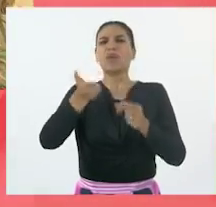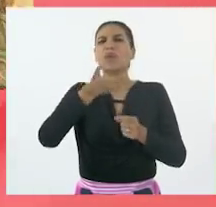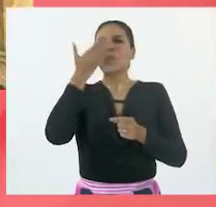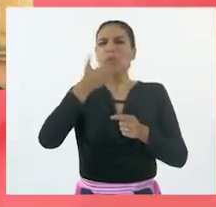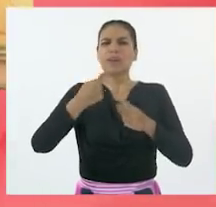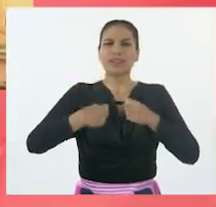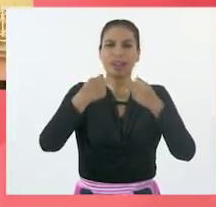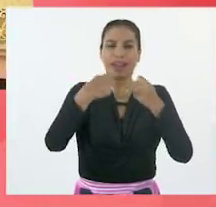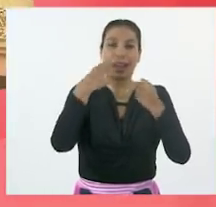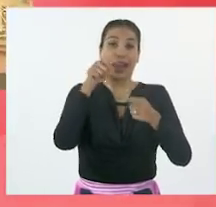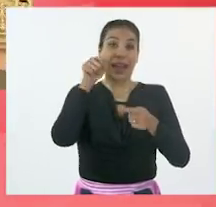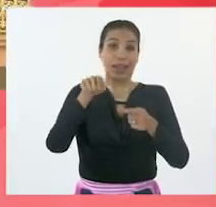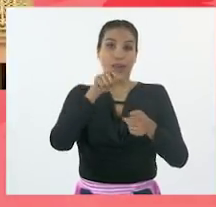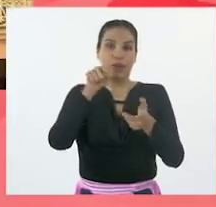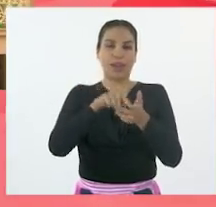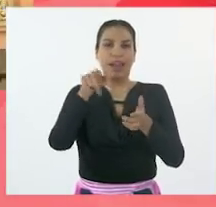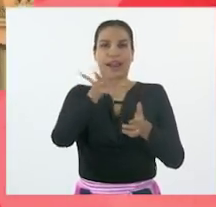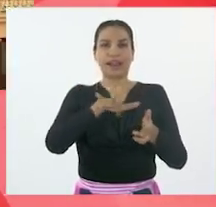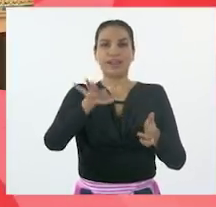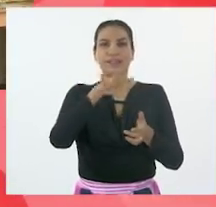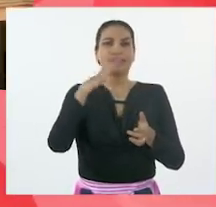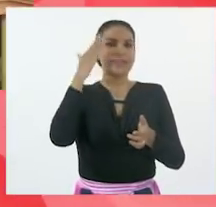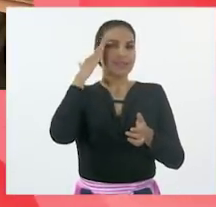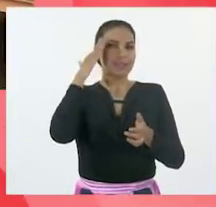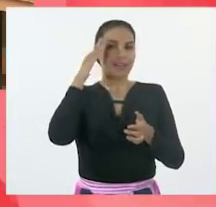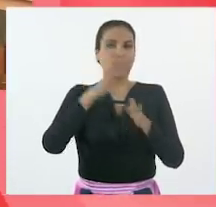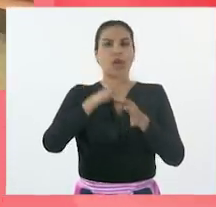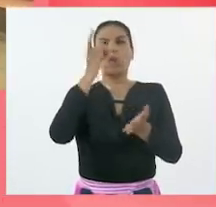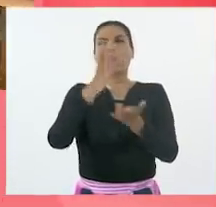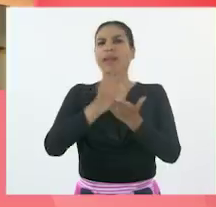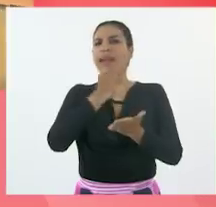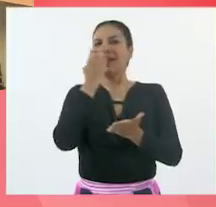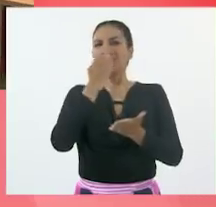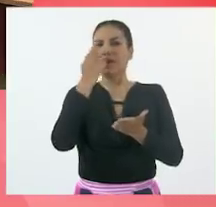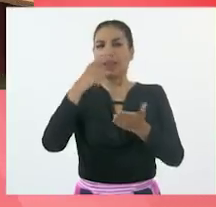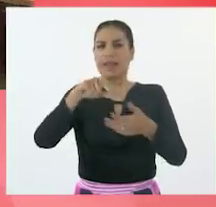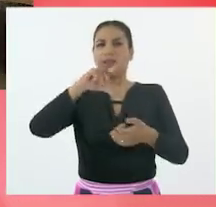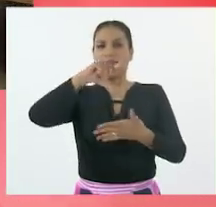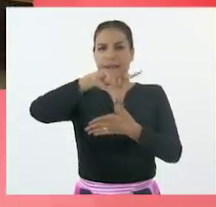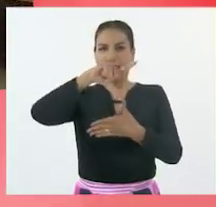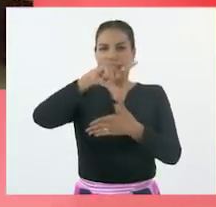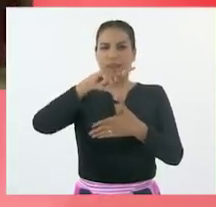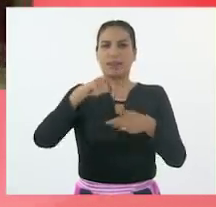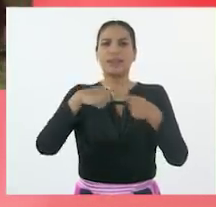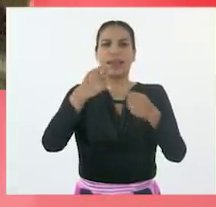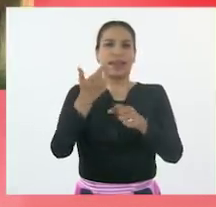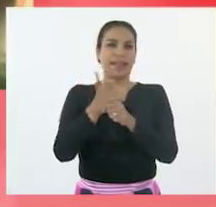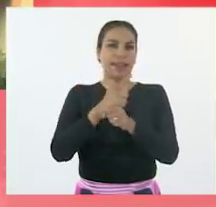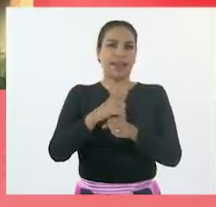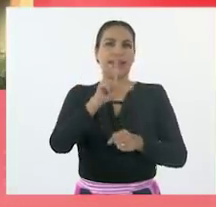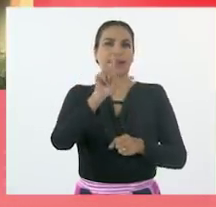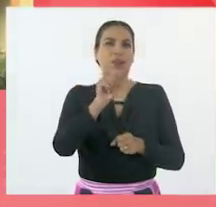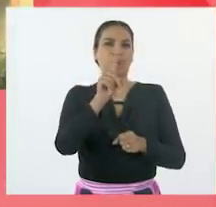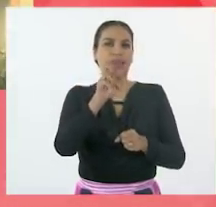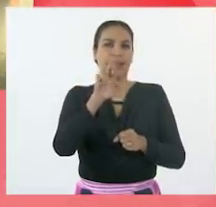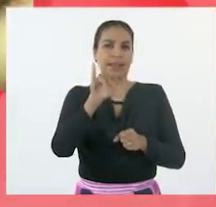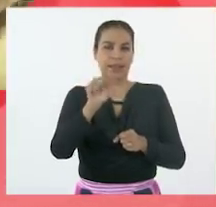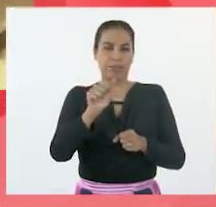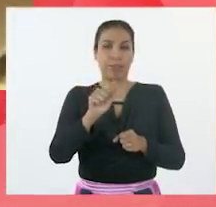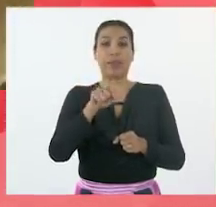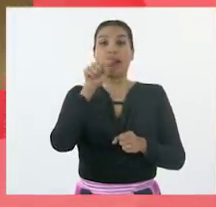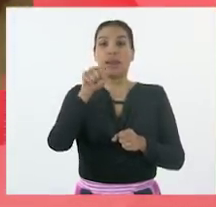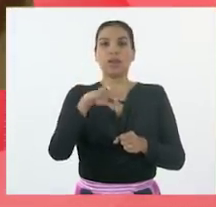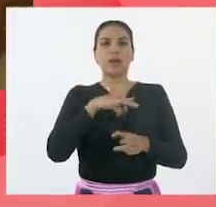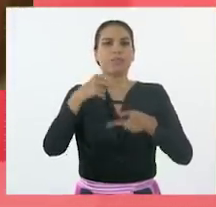tradiciones, es justamente la sede donde se encuentra la única escuela en Latinoamérica que ofrece la licenciatura en laudería.